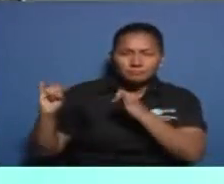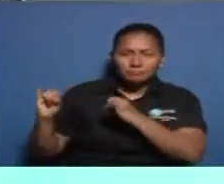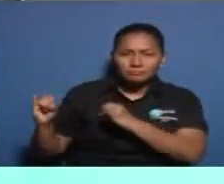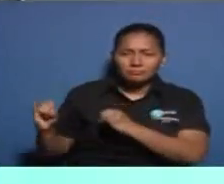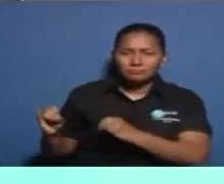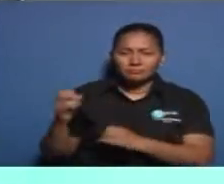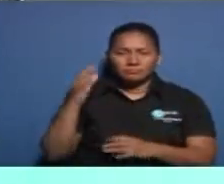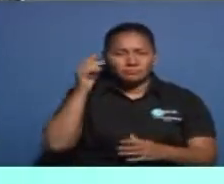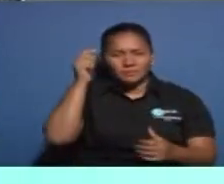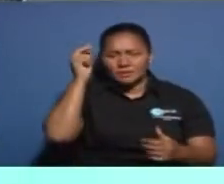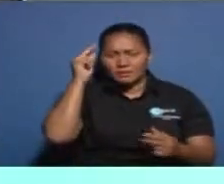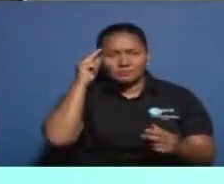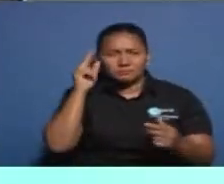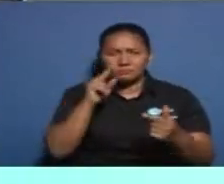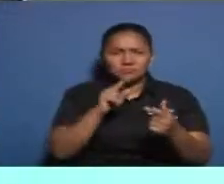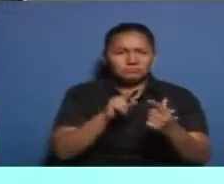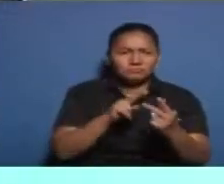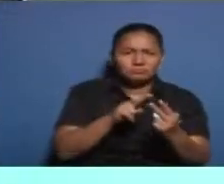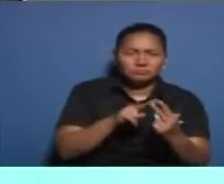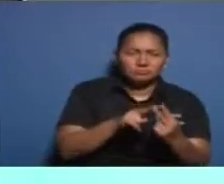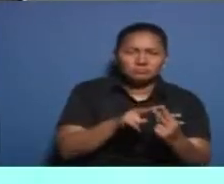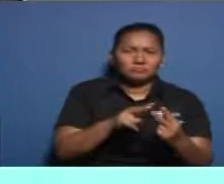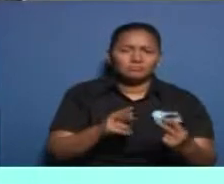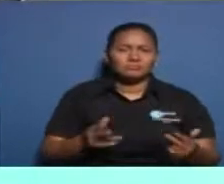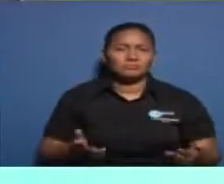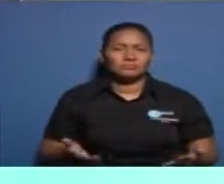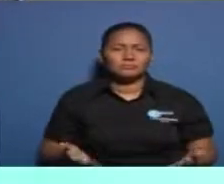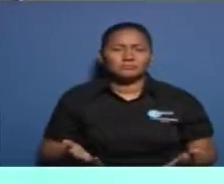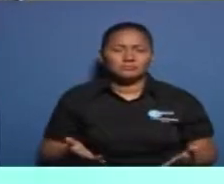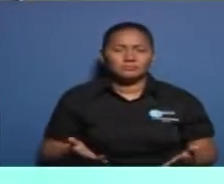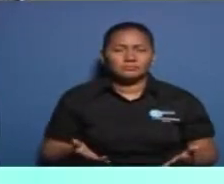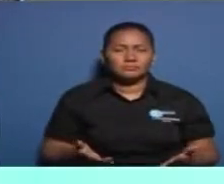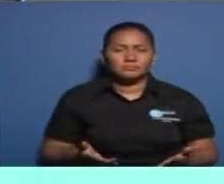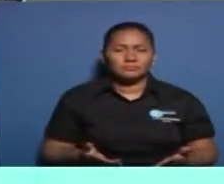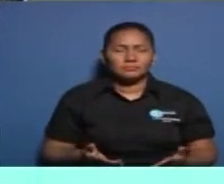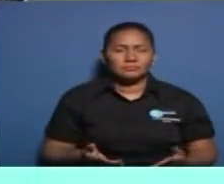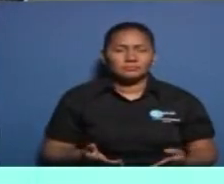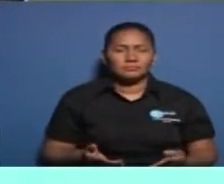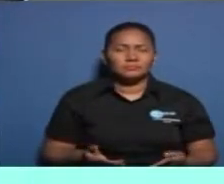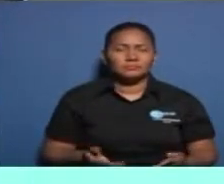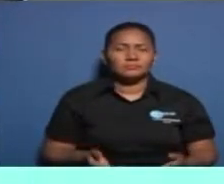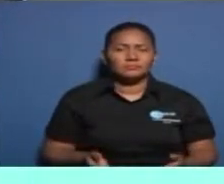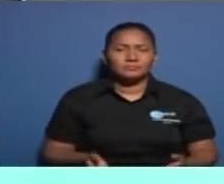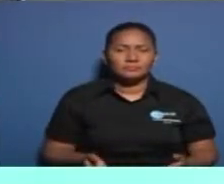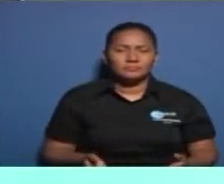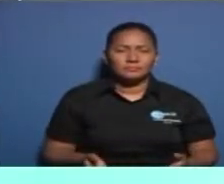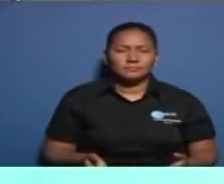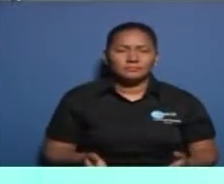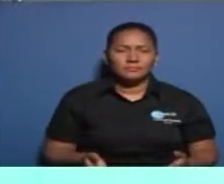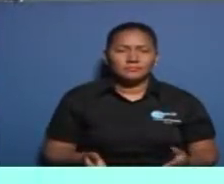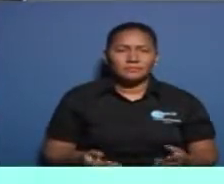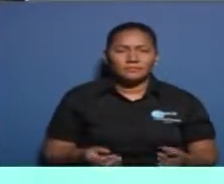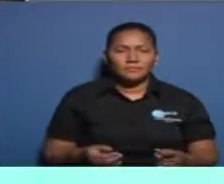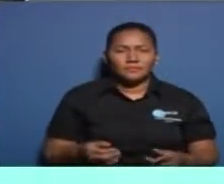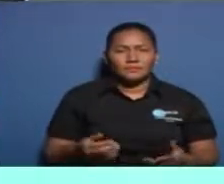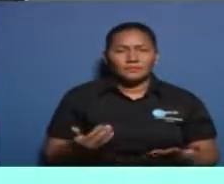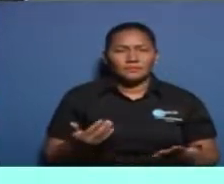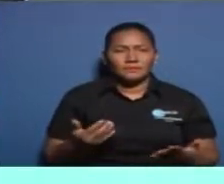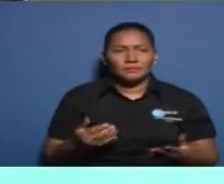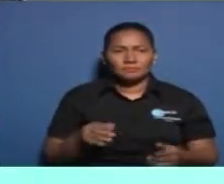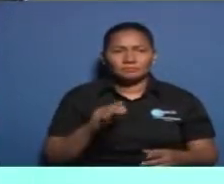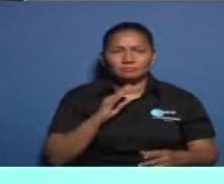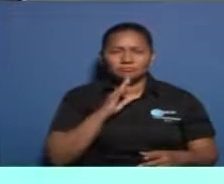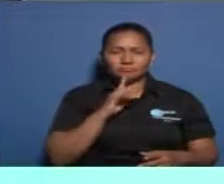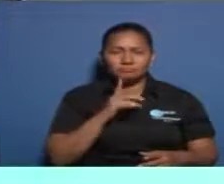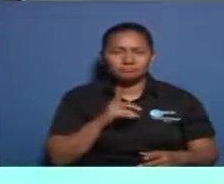atender los casos los casos de femicidio o feminicidio y voy a usar ahí el feminicidio que me gusta más por el